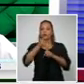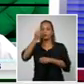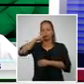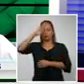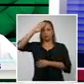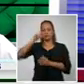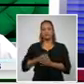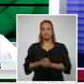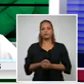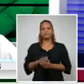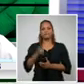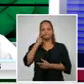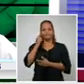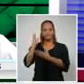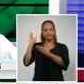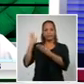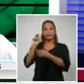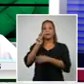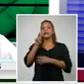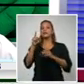Ahí lo tienen,